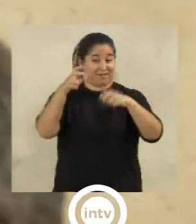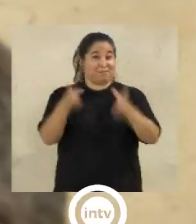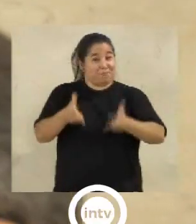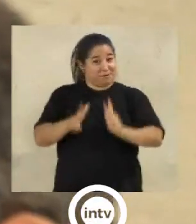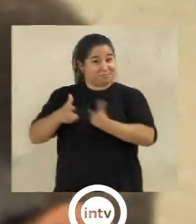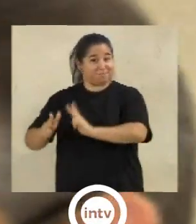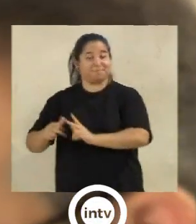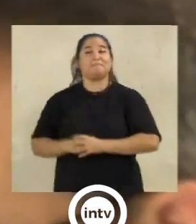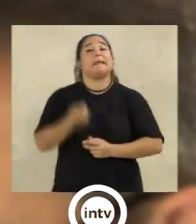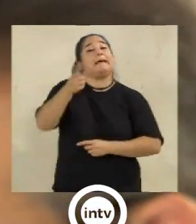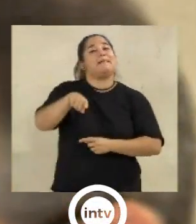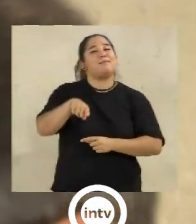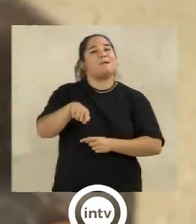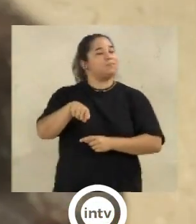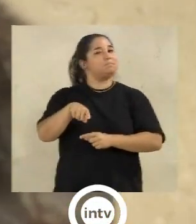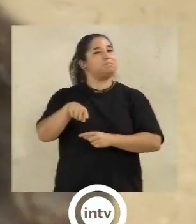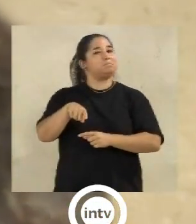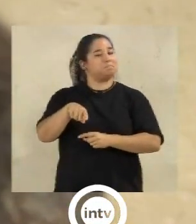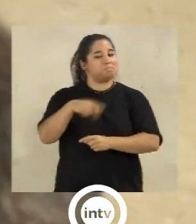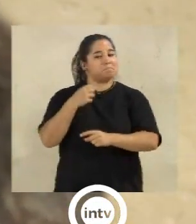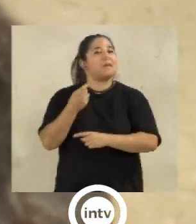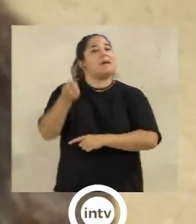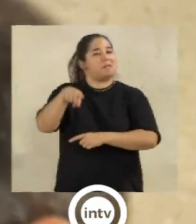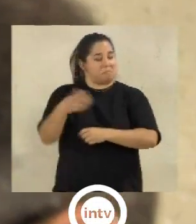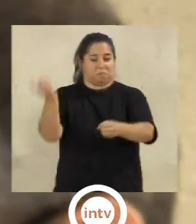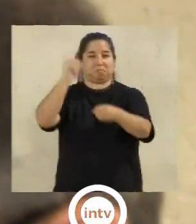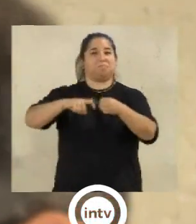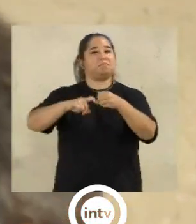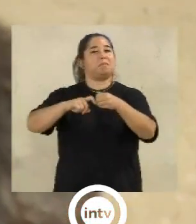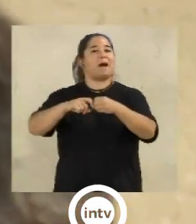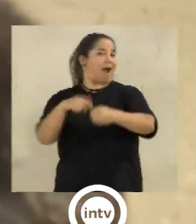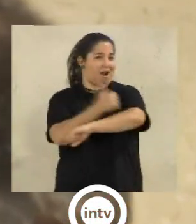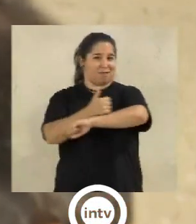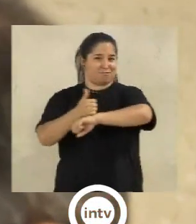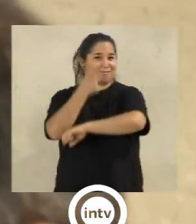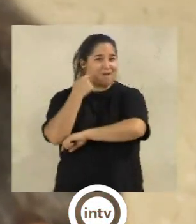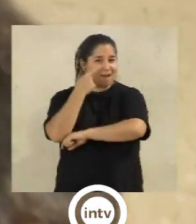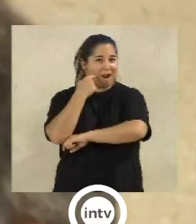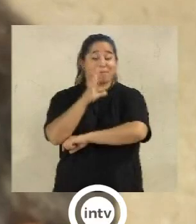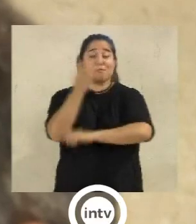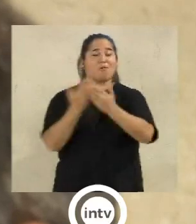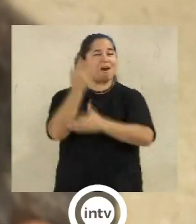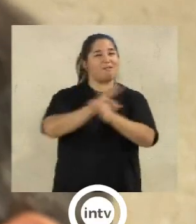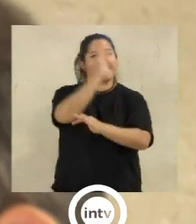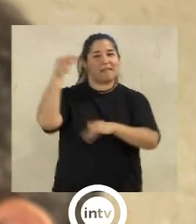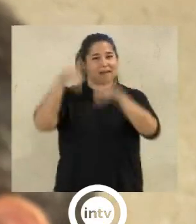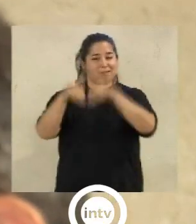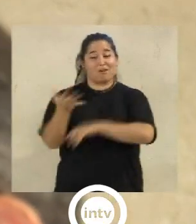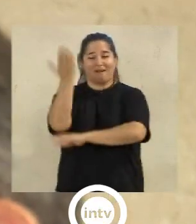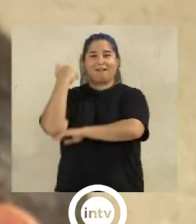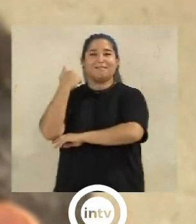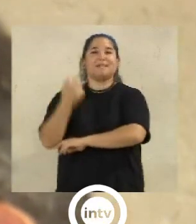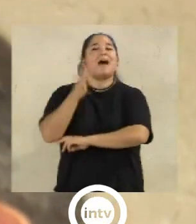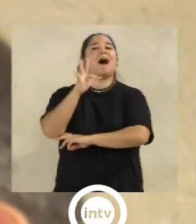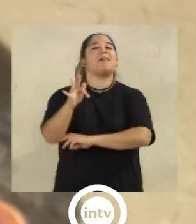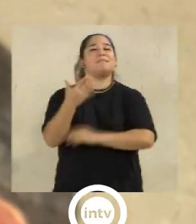peno también sumarnos a la al talante democrático de los almerienses por la jornada electoral de ayer y muy especialmente dar la gratitud al